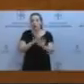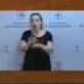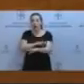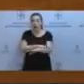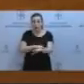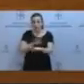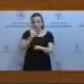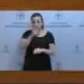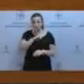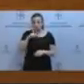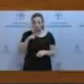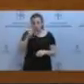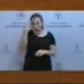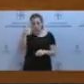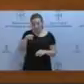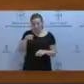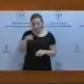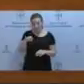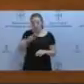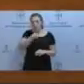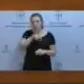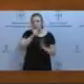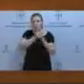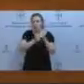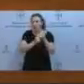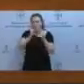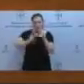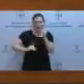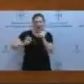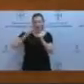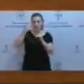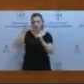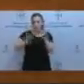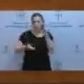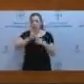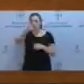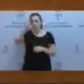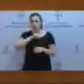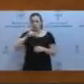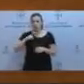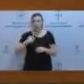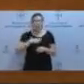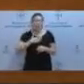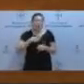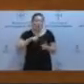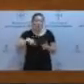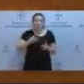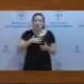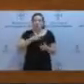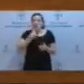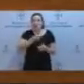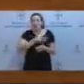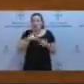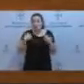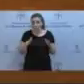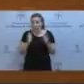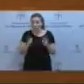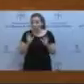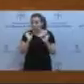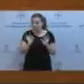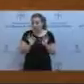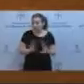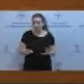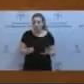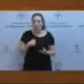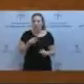comunidad autónoma. ¿Dónde estamos? Tenemos la puntuación más baja de todas las comunidades autónomas, porque al final uno puede decir muchas cosas. Puede ser un gran año turístico, que lo es, pero